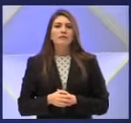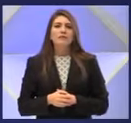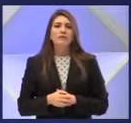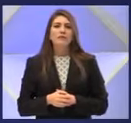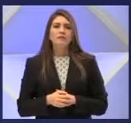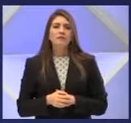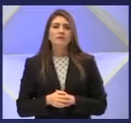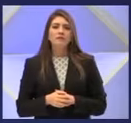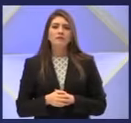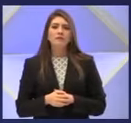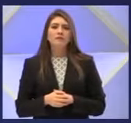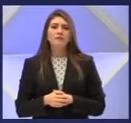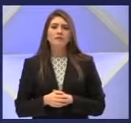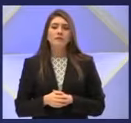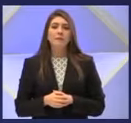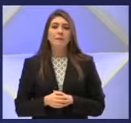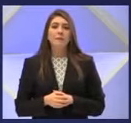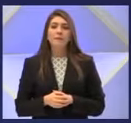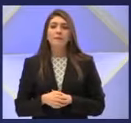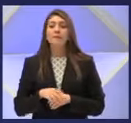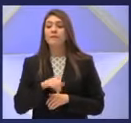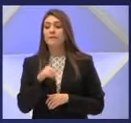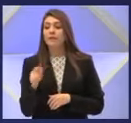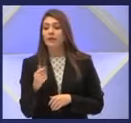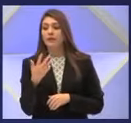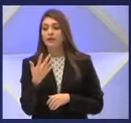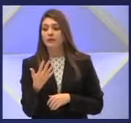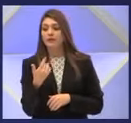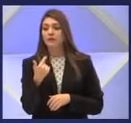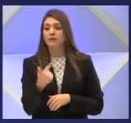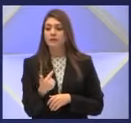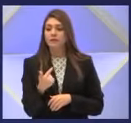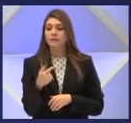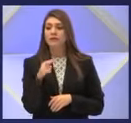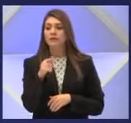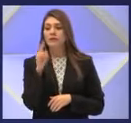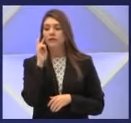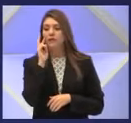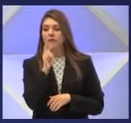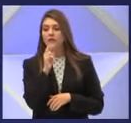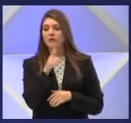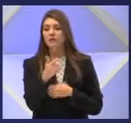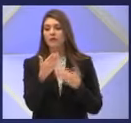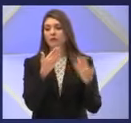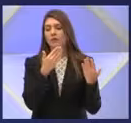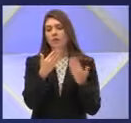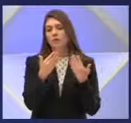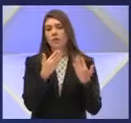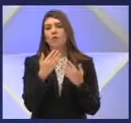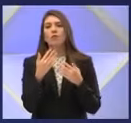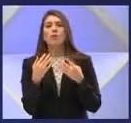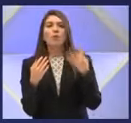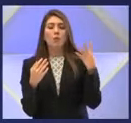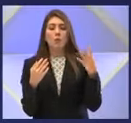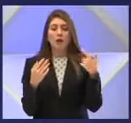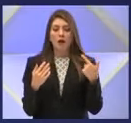y ya con las 5 g vamos a pasar comparado con la 4g de